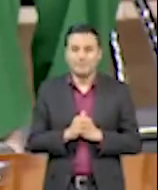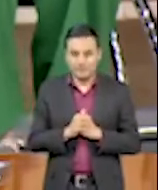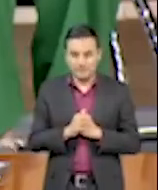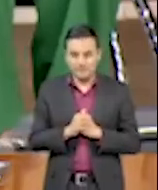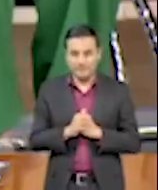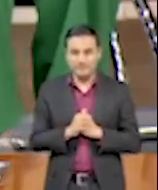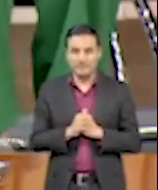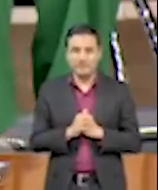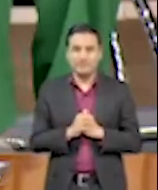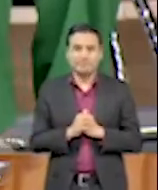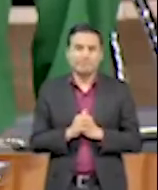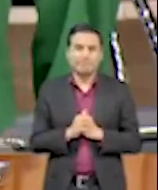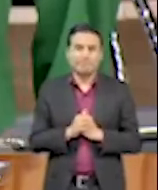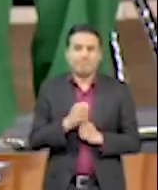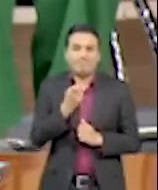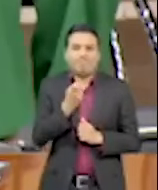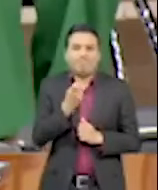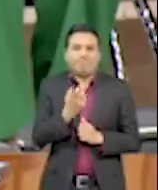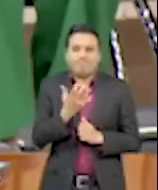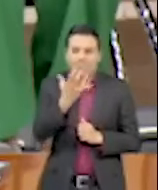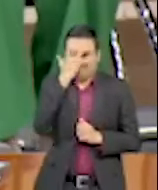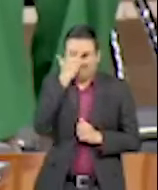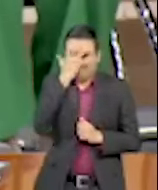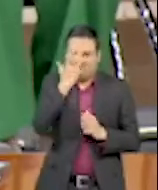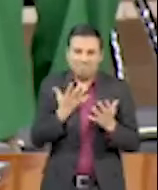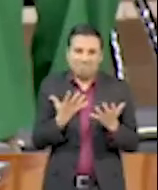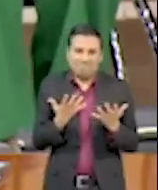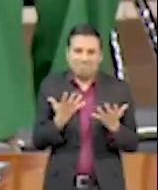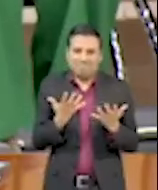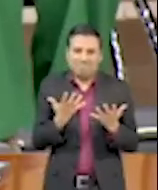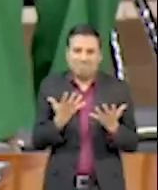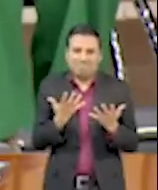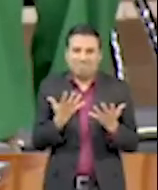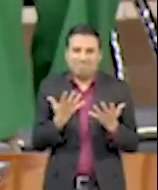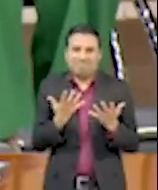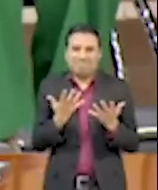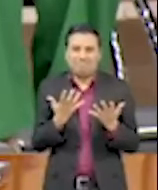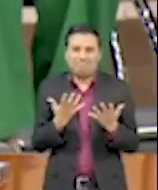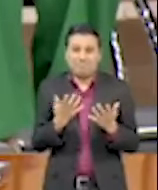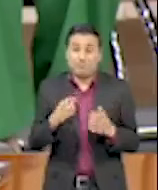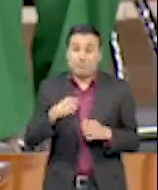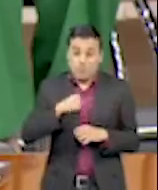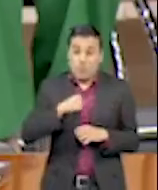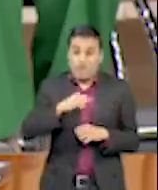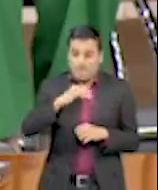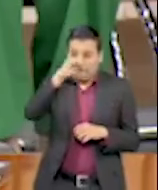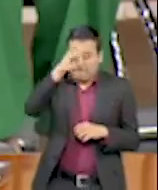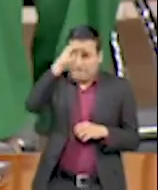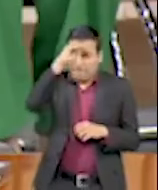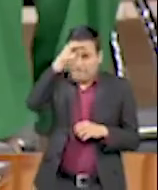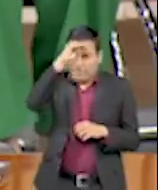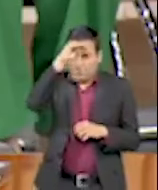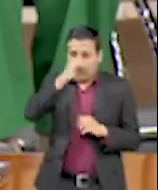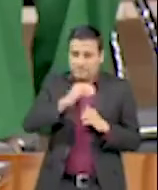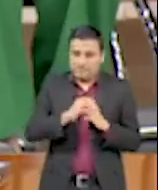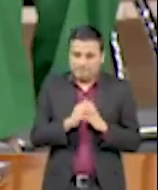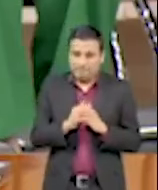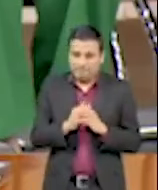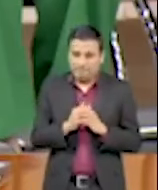pues es muy penosa esta situación porque creo que sería muy positivo para las y los mexicanos